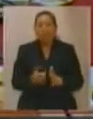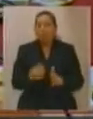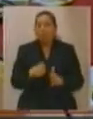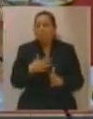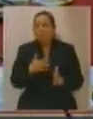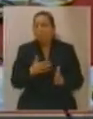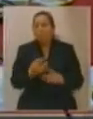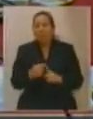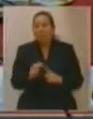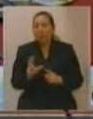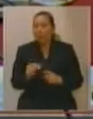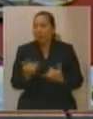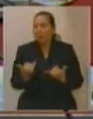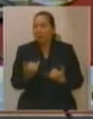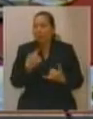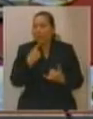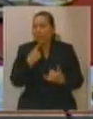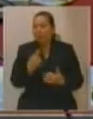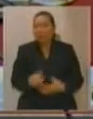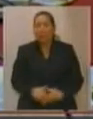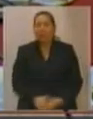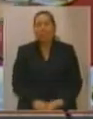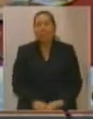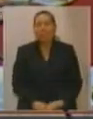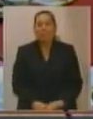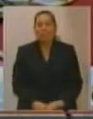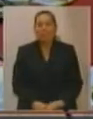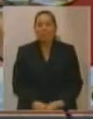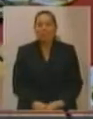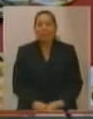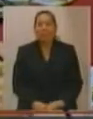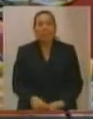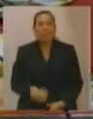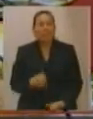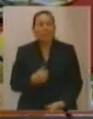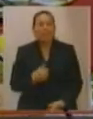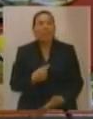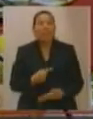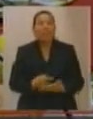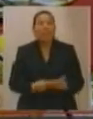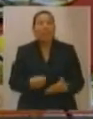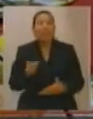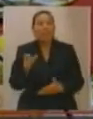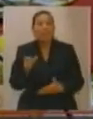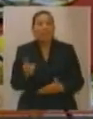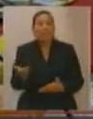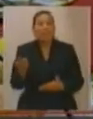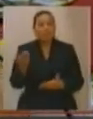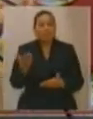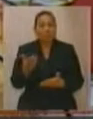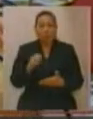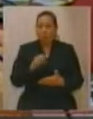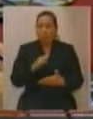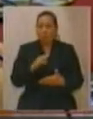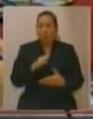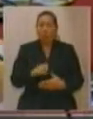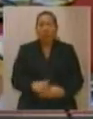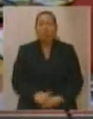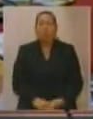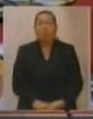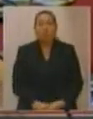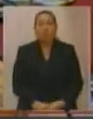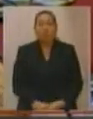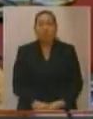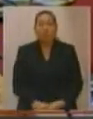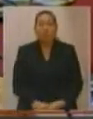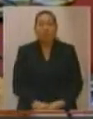yo, pero no lo que aquí se señala. Entonces, esto tiene su propósito. ¿Y qué personas lo han pedido? Yo, felizmente,